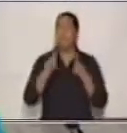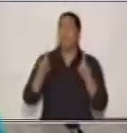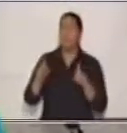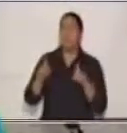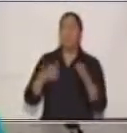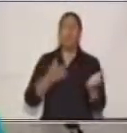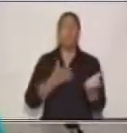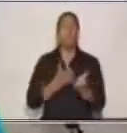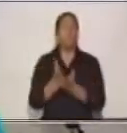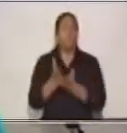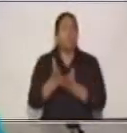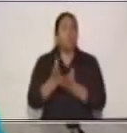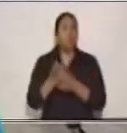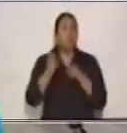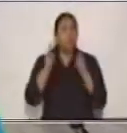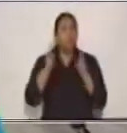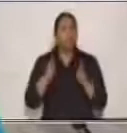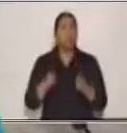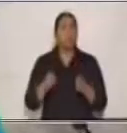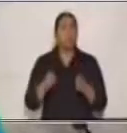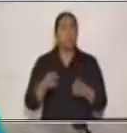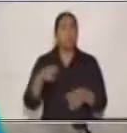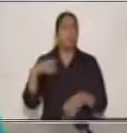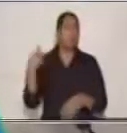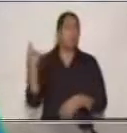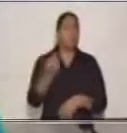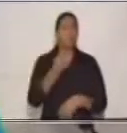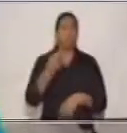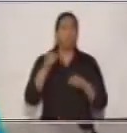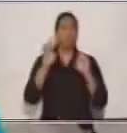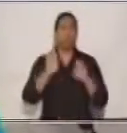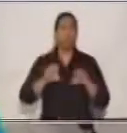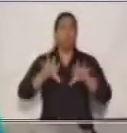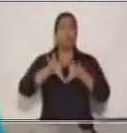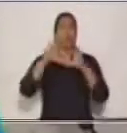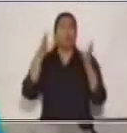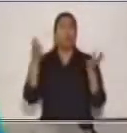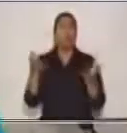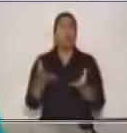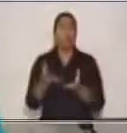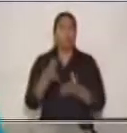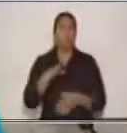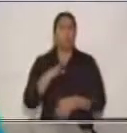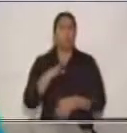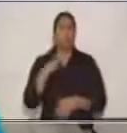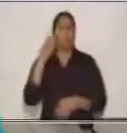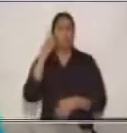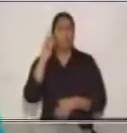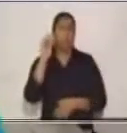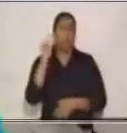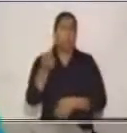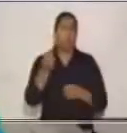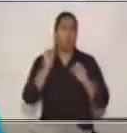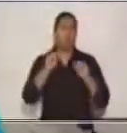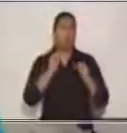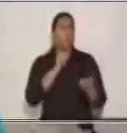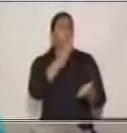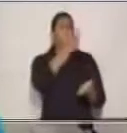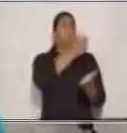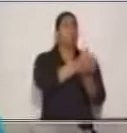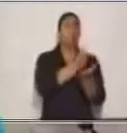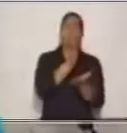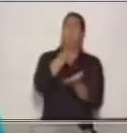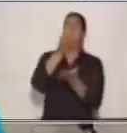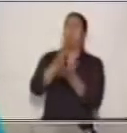a todas las personas del mundo, porque a través de él se pueden llegar a las personas marginadas, las personas